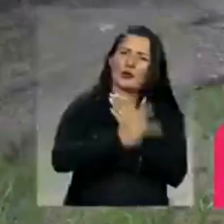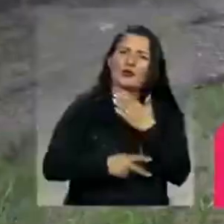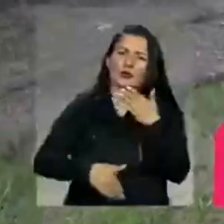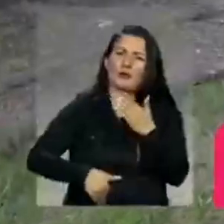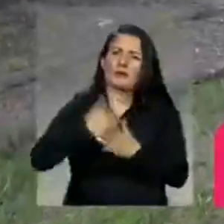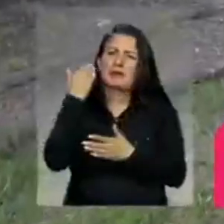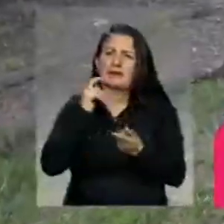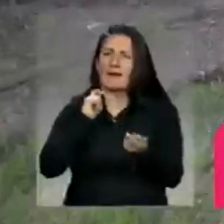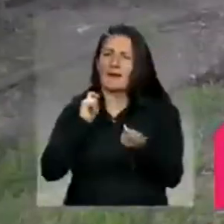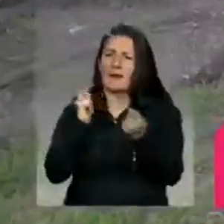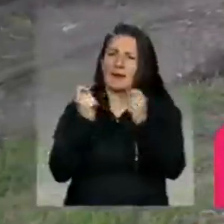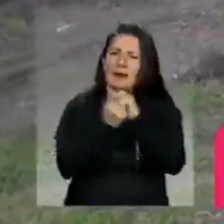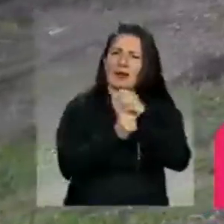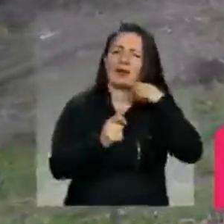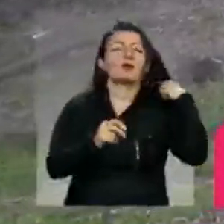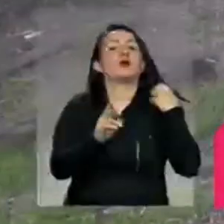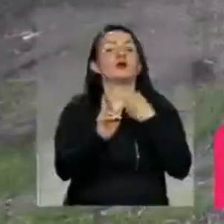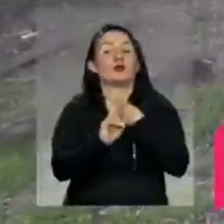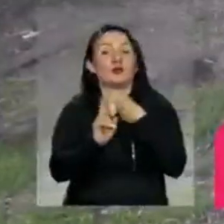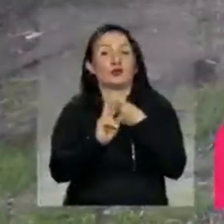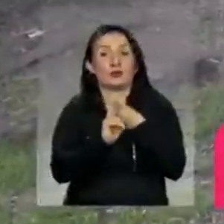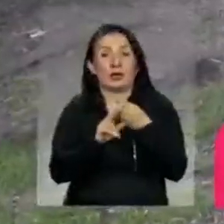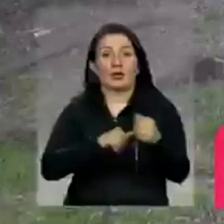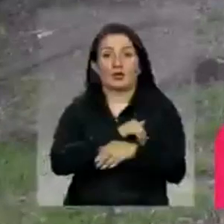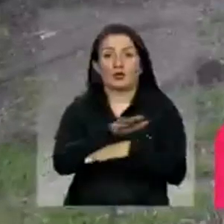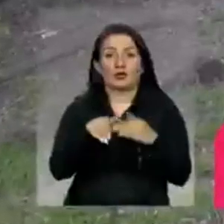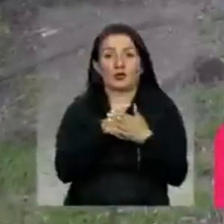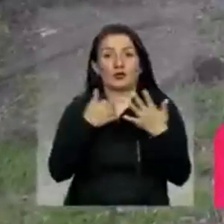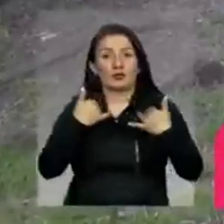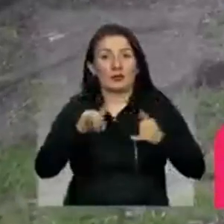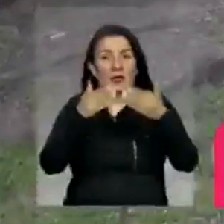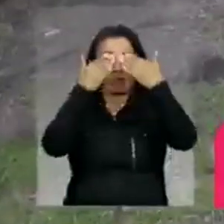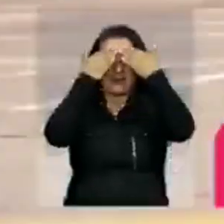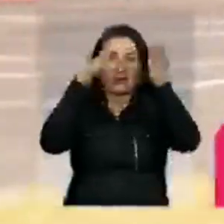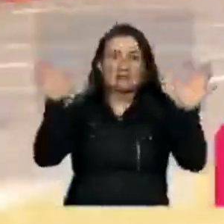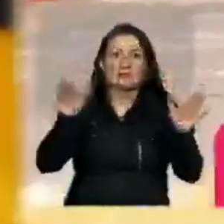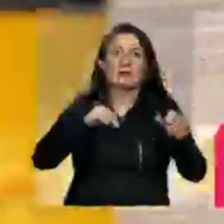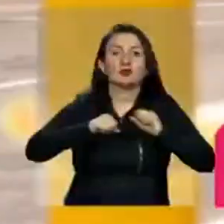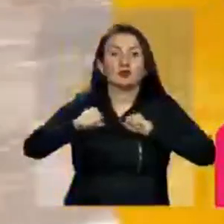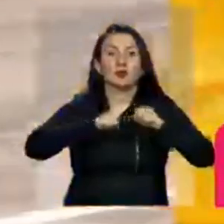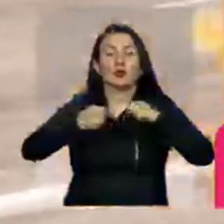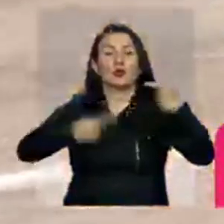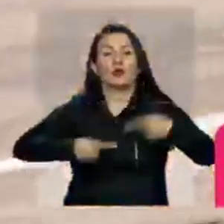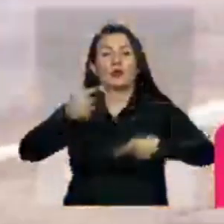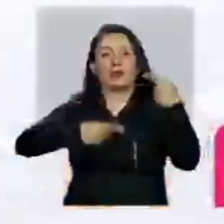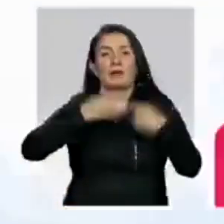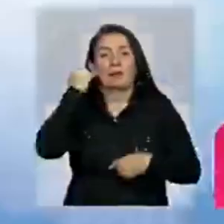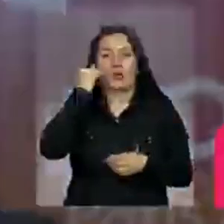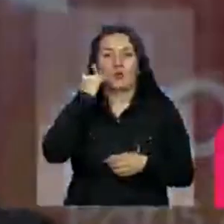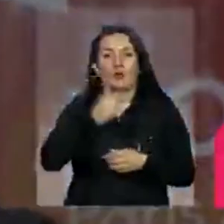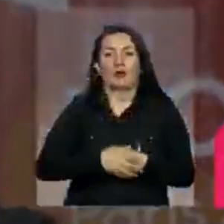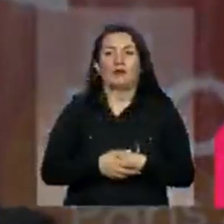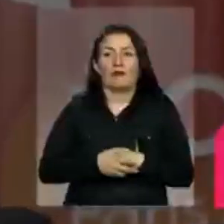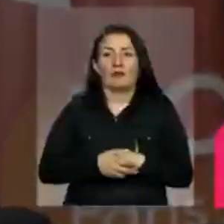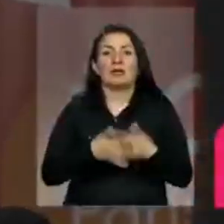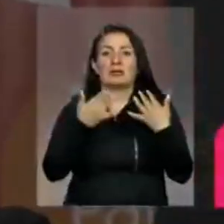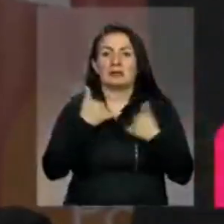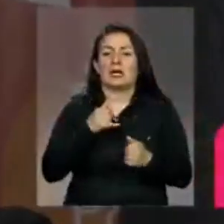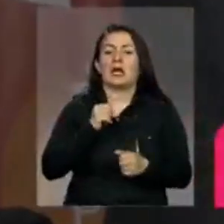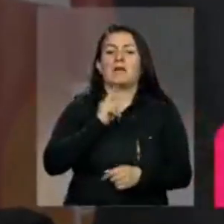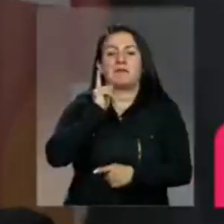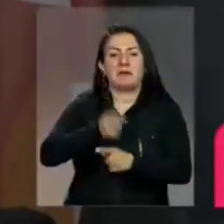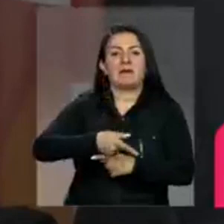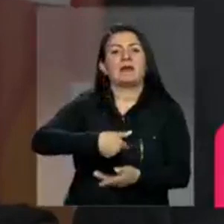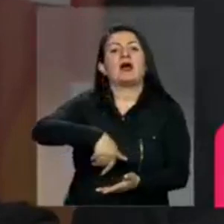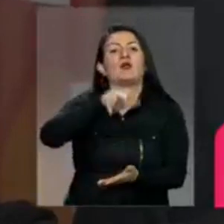a trazar la hoja de ruta. Por el contrario, ya se empezaron a abrir espacios de competencia para la mujer. Acabamos de autorizar